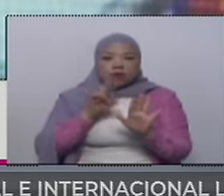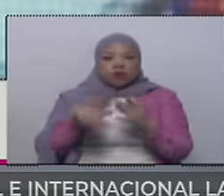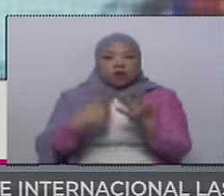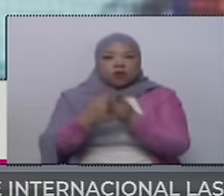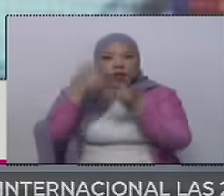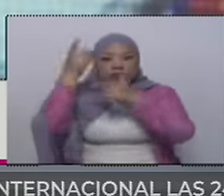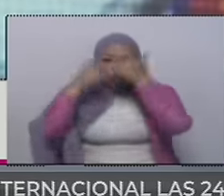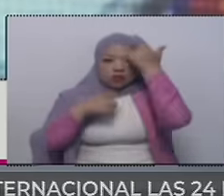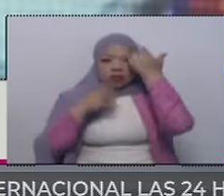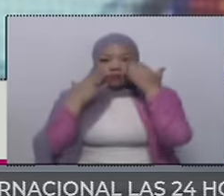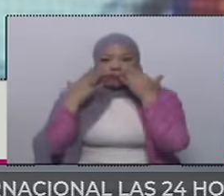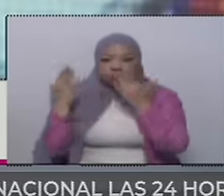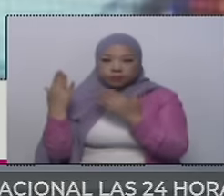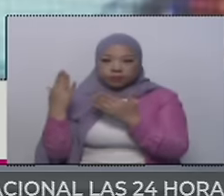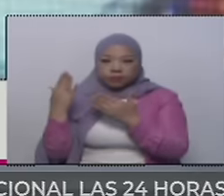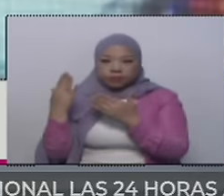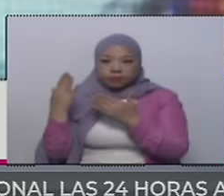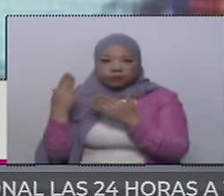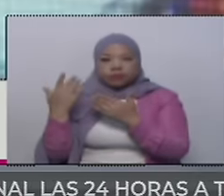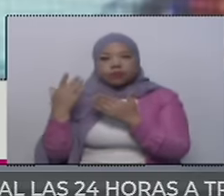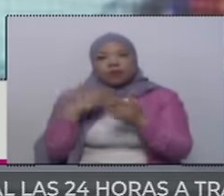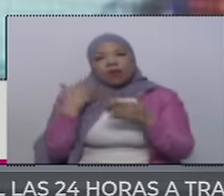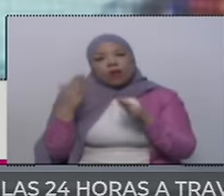Chávez, que